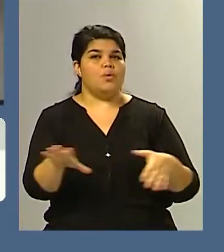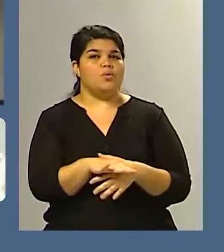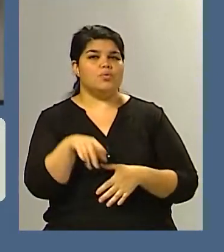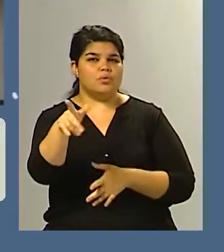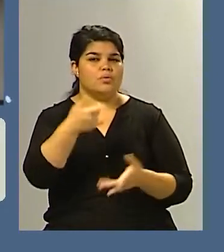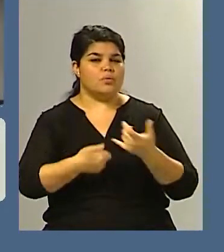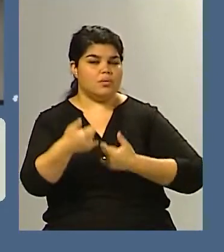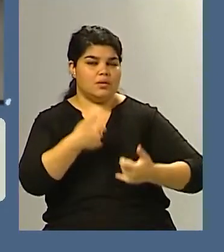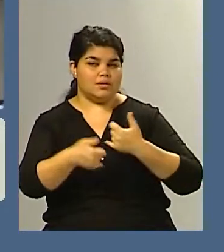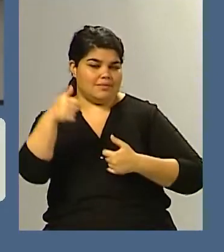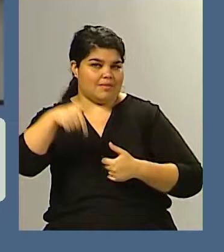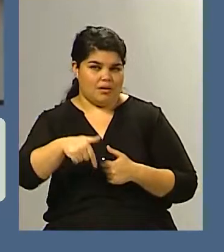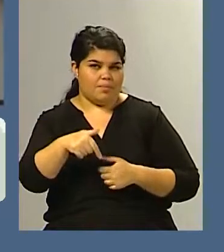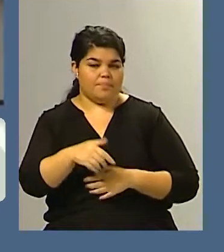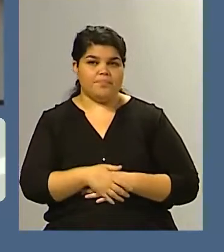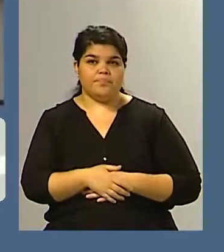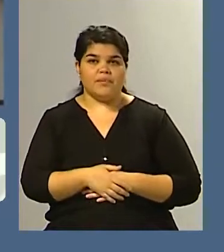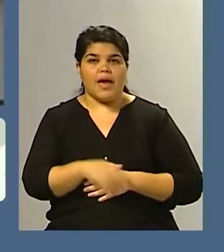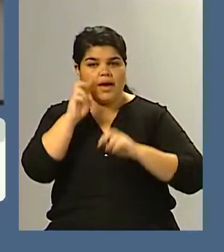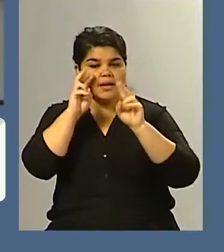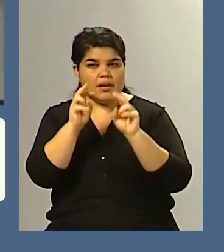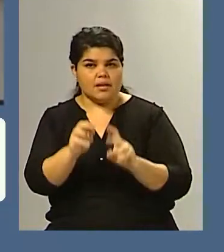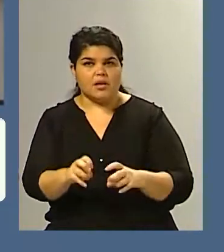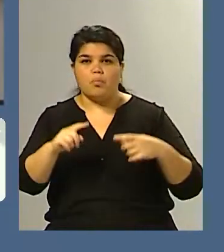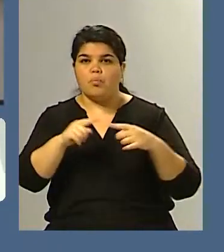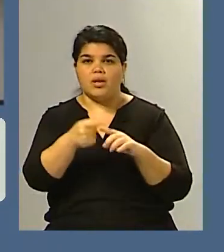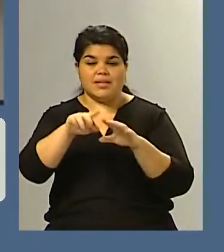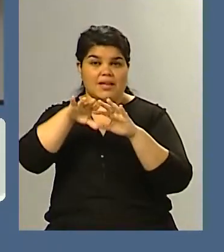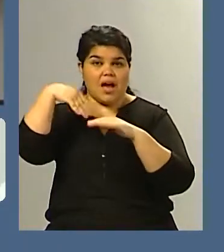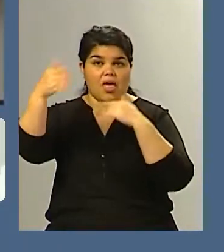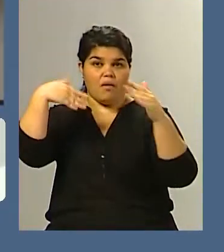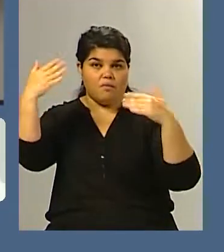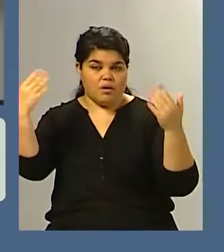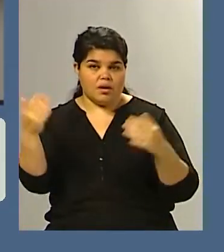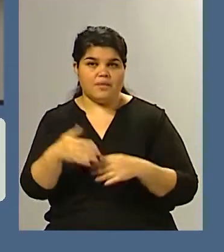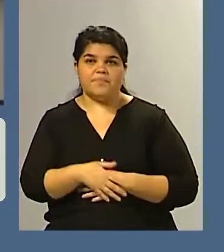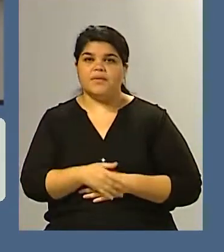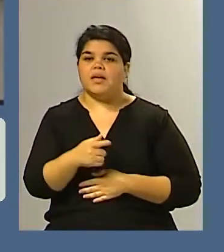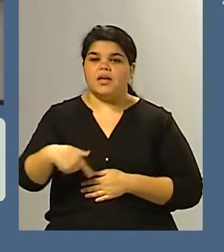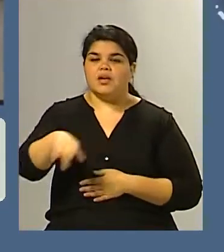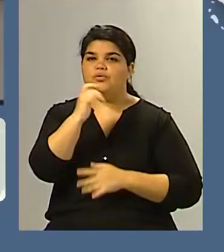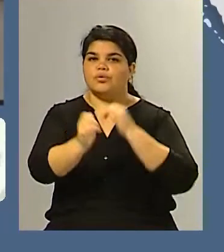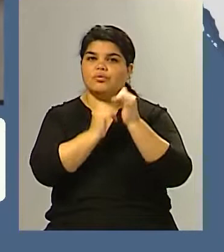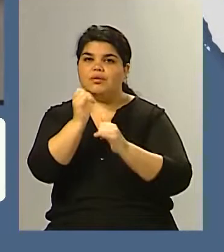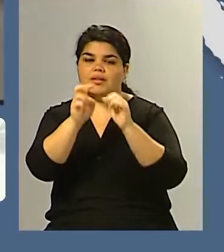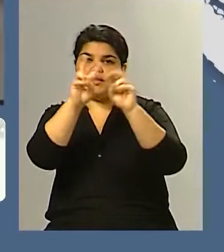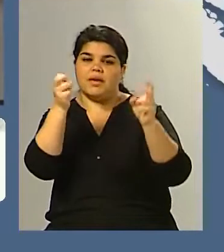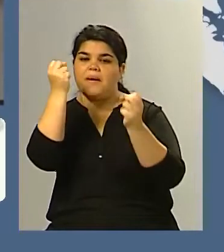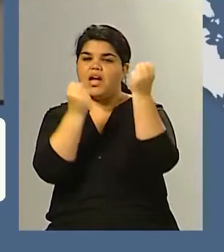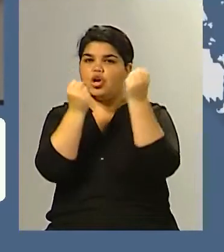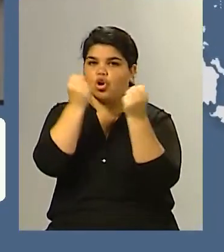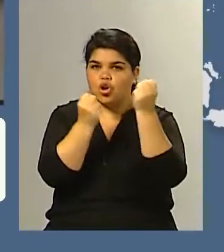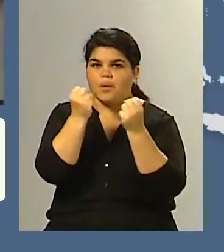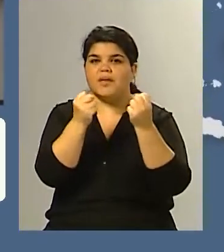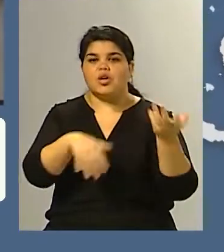le pregunto, porque varios analistas de política exterior han señalado que la situación social, económica, macro